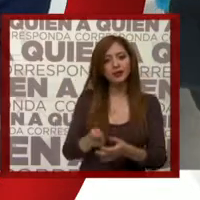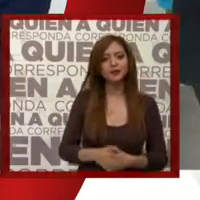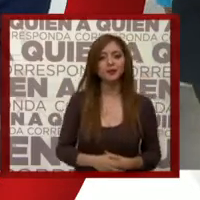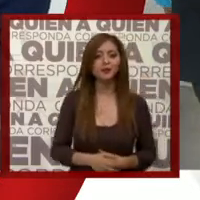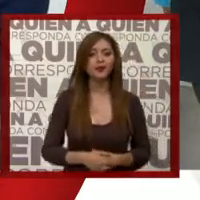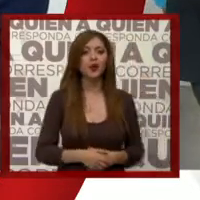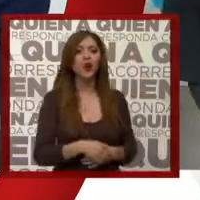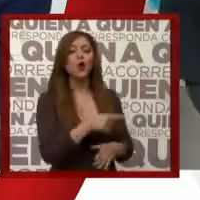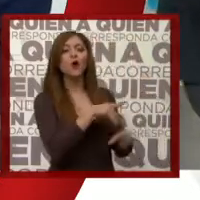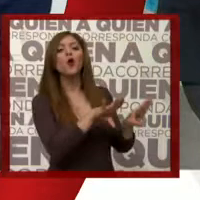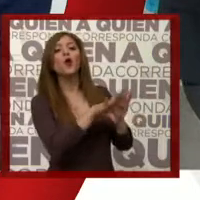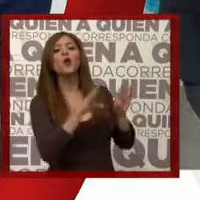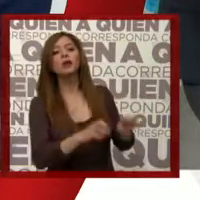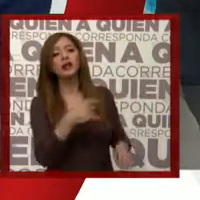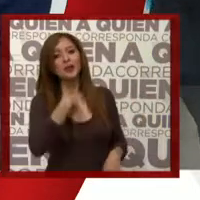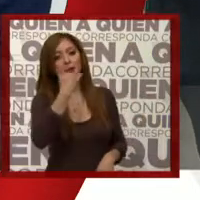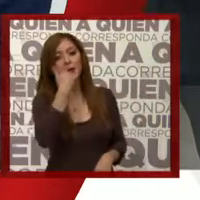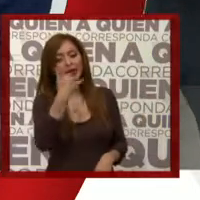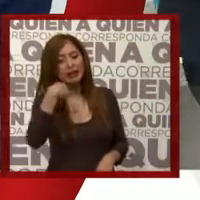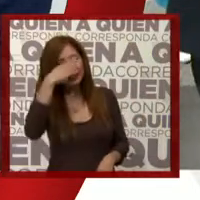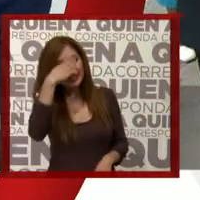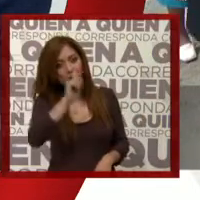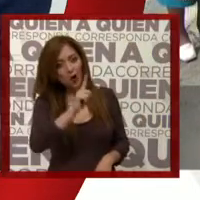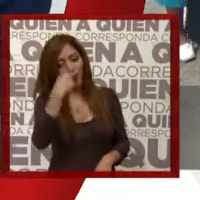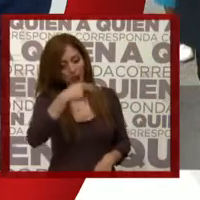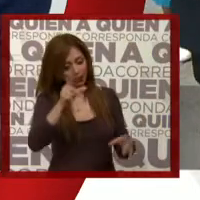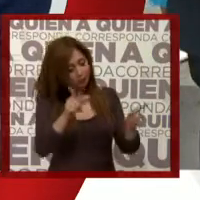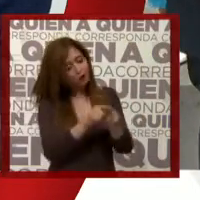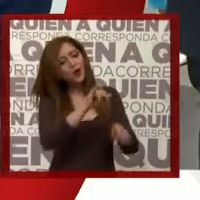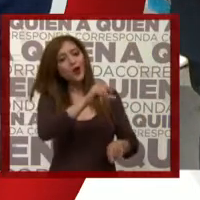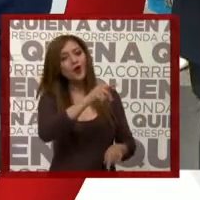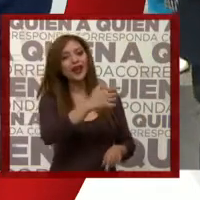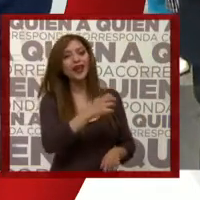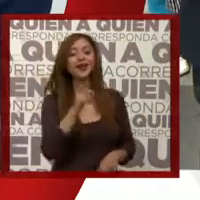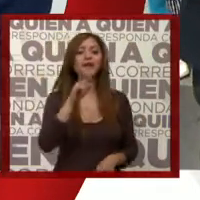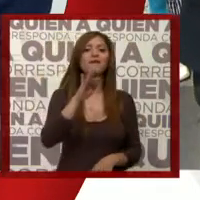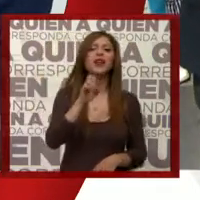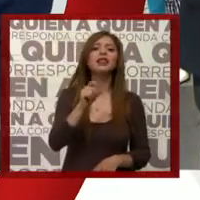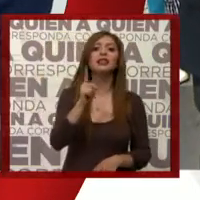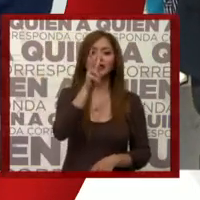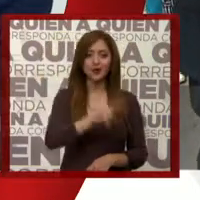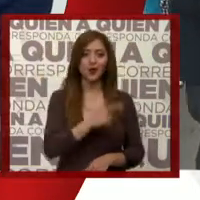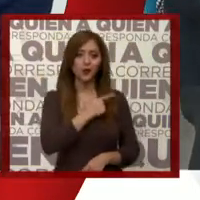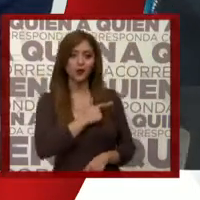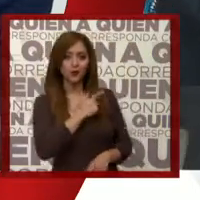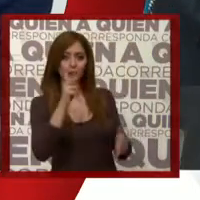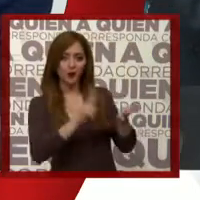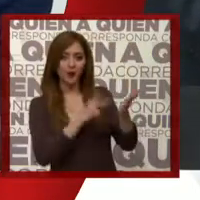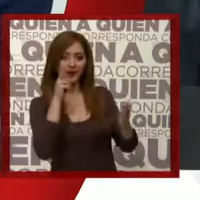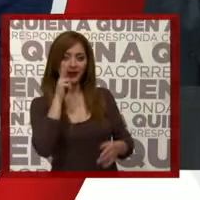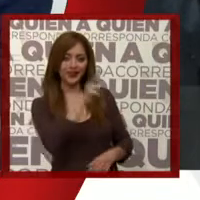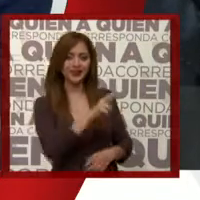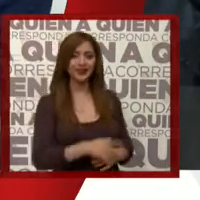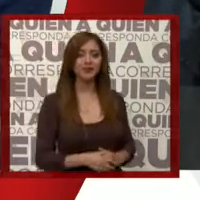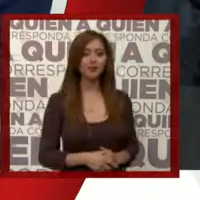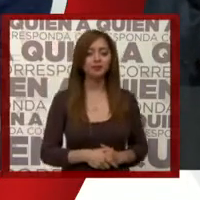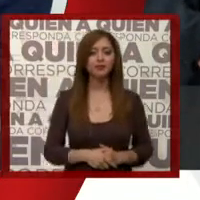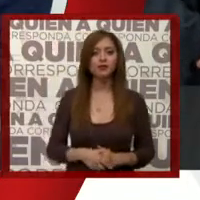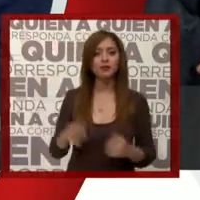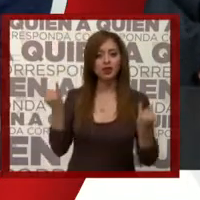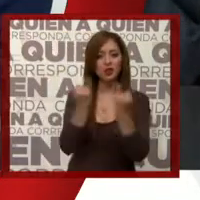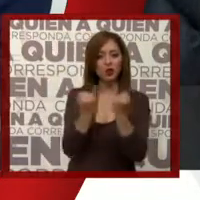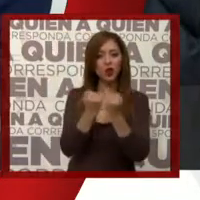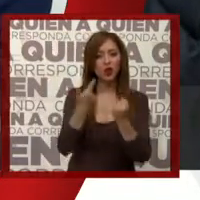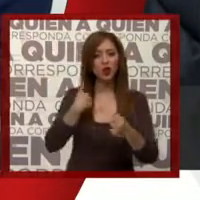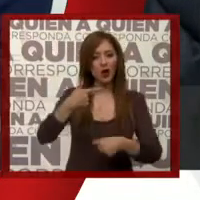señor Garralda. No me digas, señor, te estoy tuteando. ¿Cómo estás, Félix? ¿Bien? ¿Qué pasó? Sí, mire, qué gusto verte. Igualmente, yo tuve